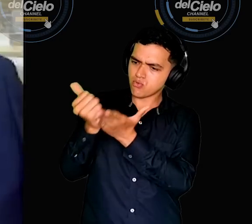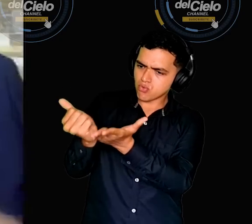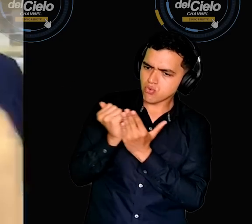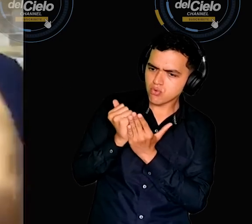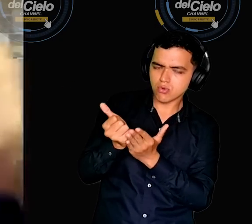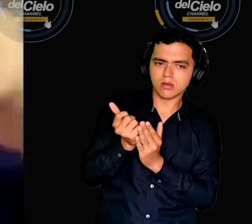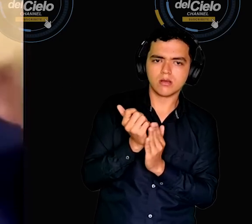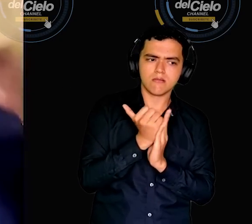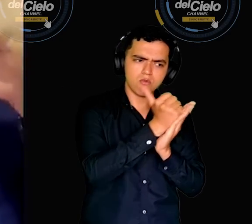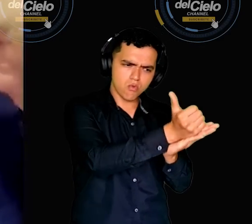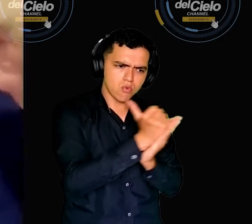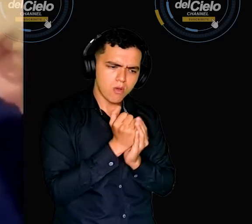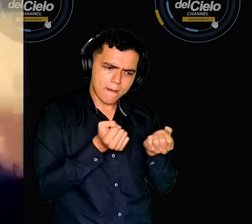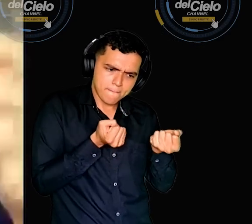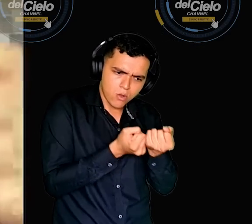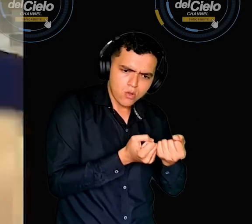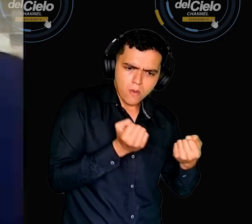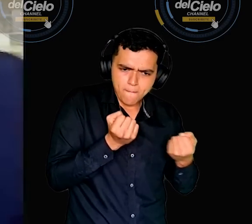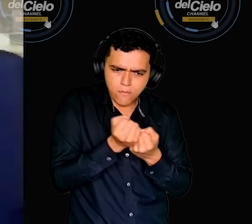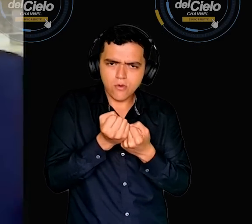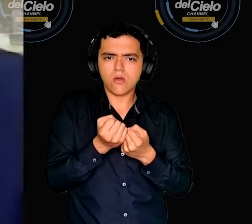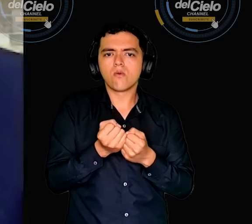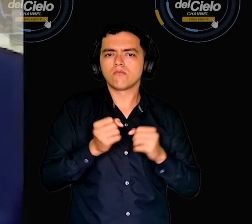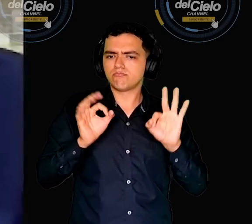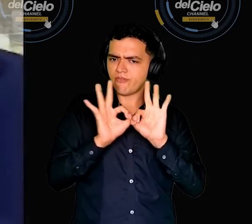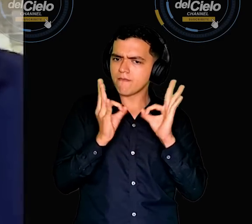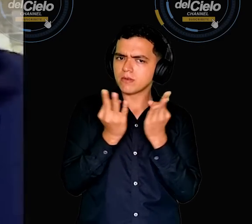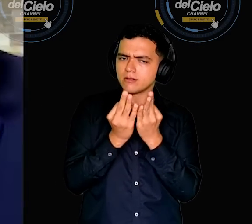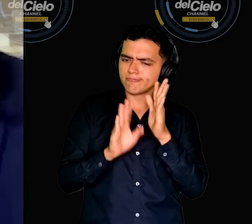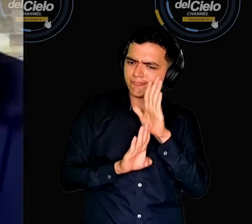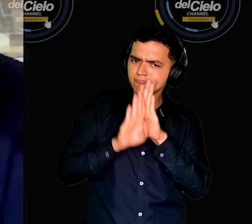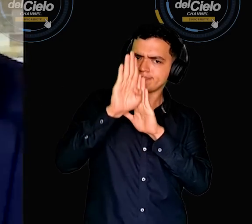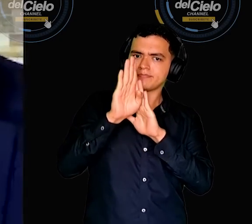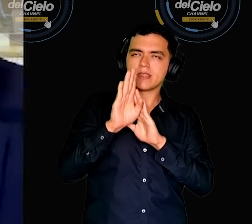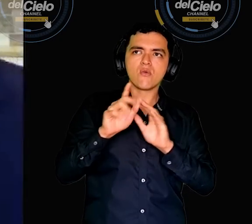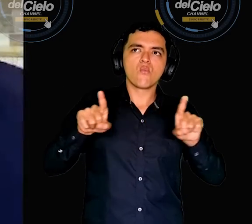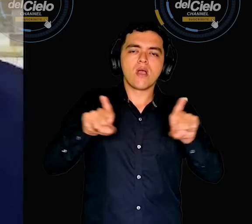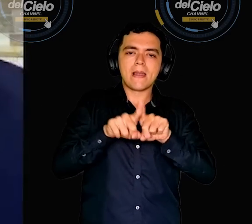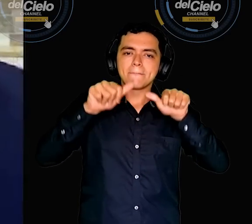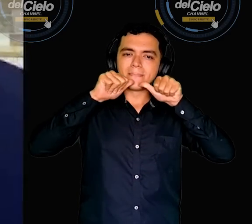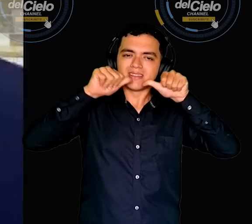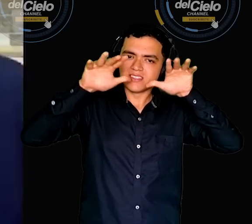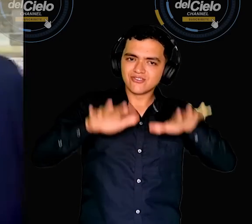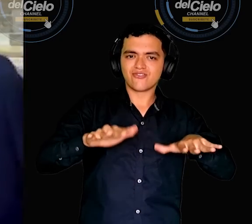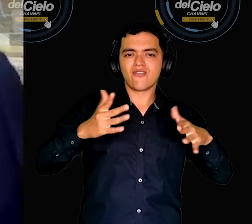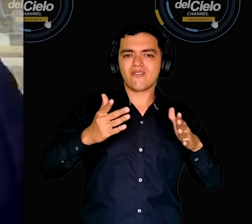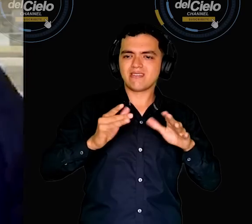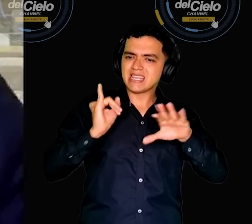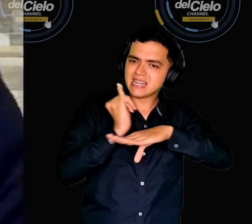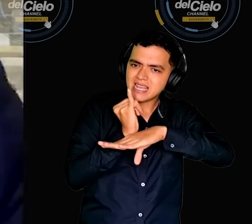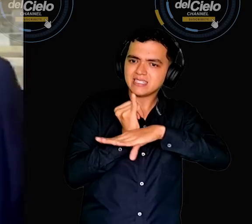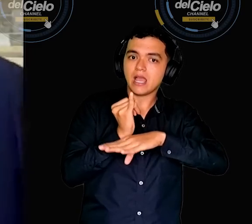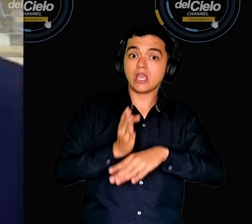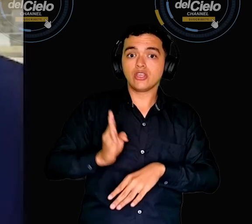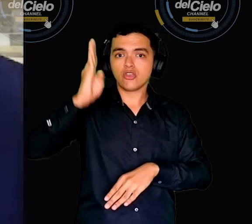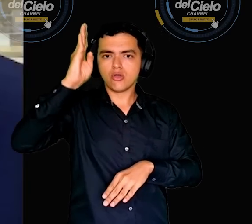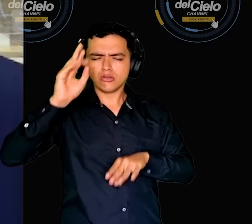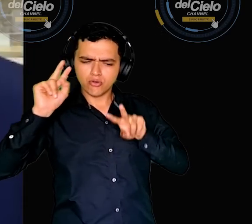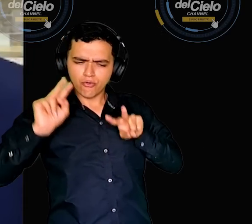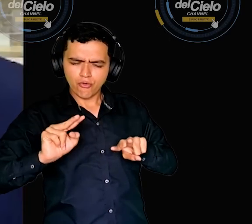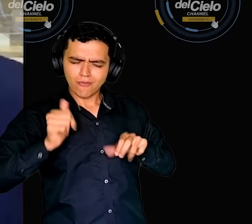decisión sana de buscar que esta familia se desarrolle plenamente sin necesidad